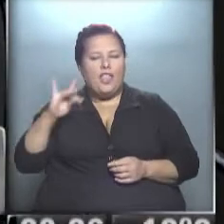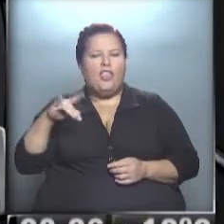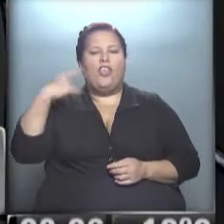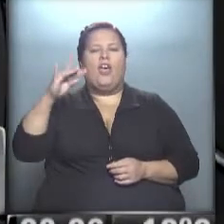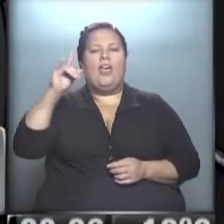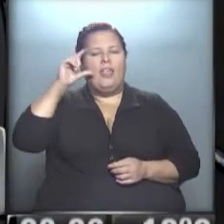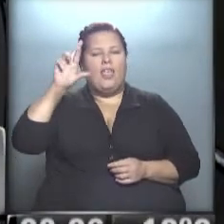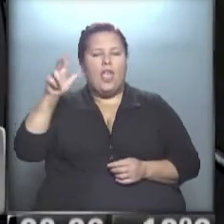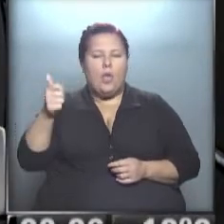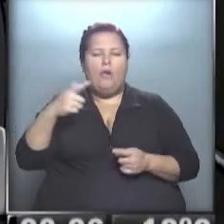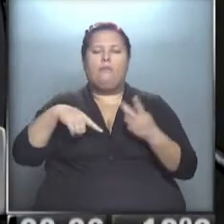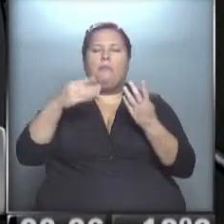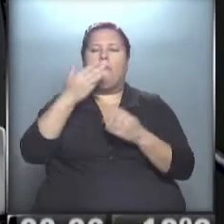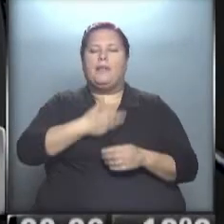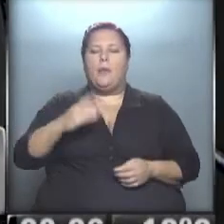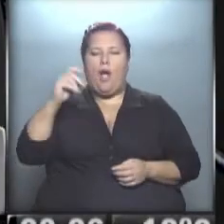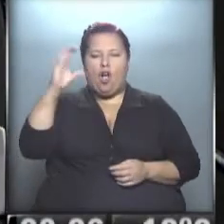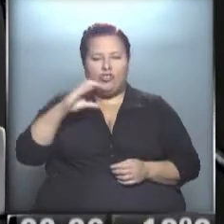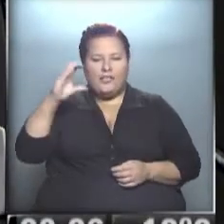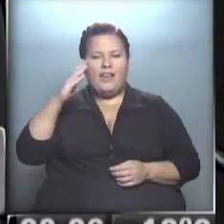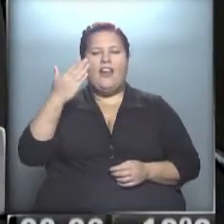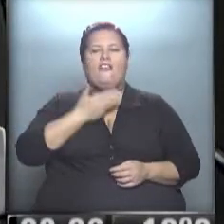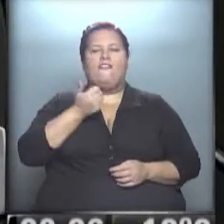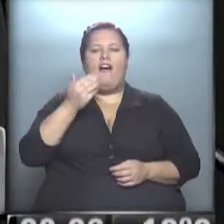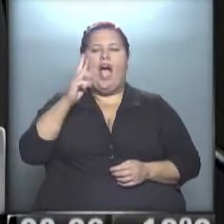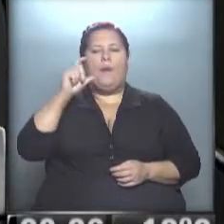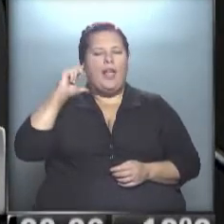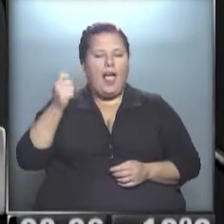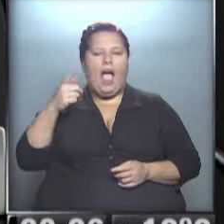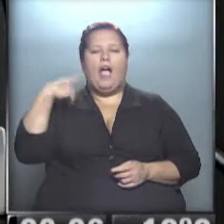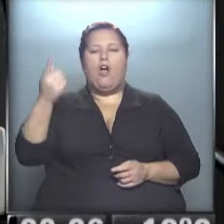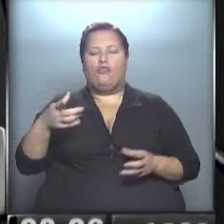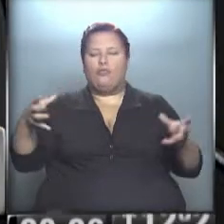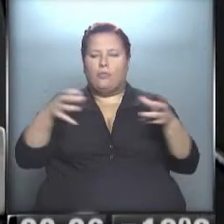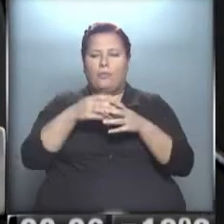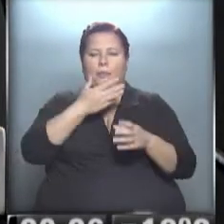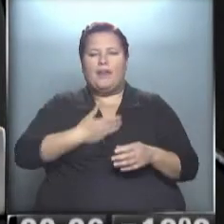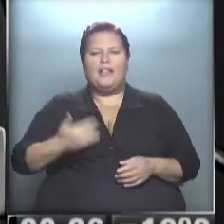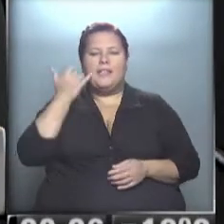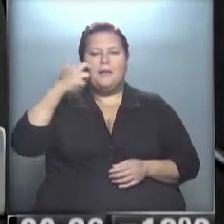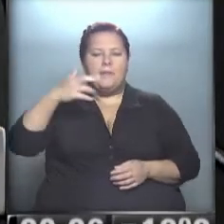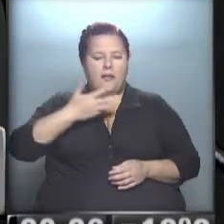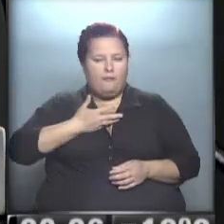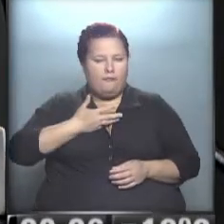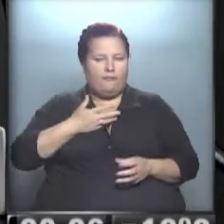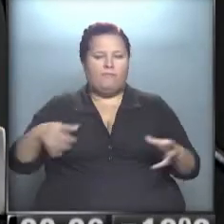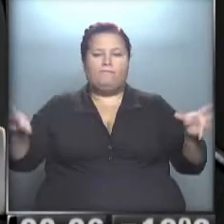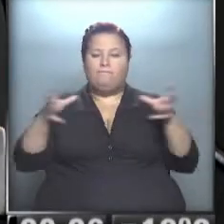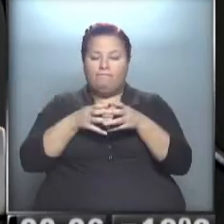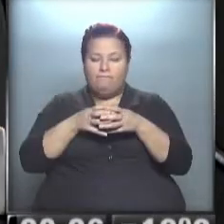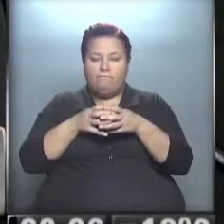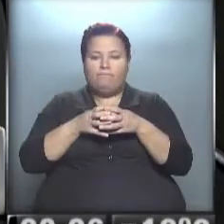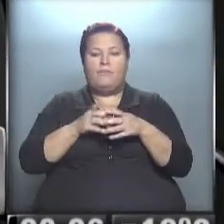giorgi presidente del banco central juan carlos fábrega y luche como presidente de ypf y más